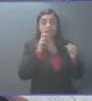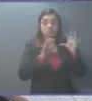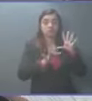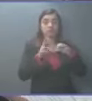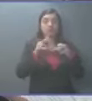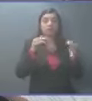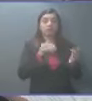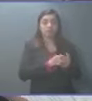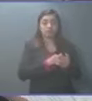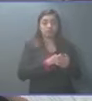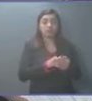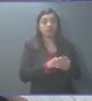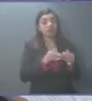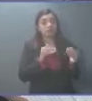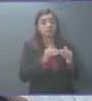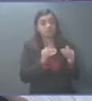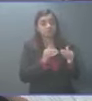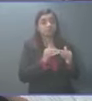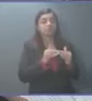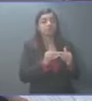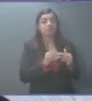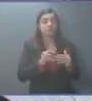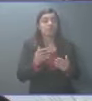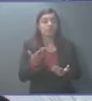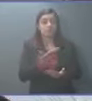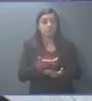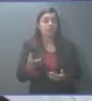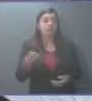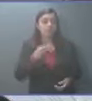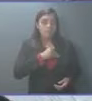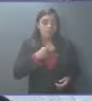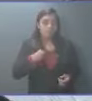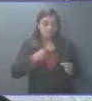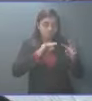3.213.000. También hablan de equipo médico,